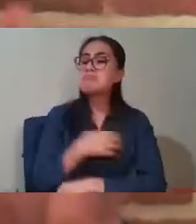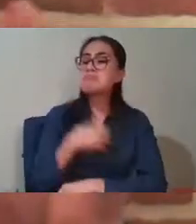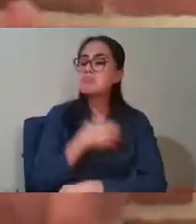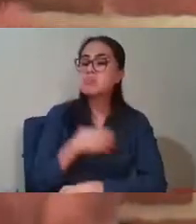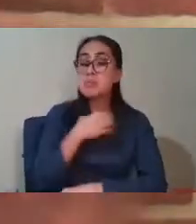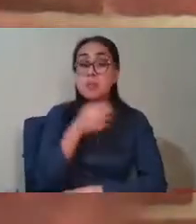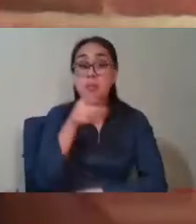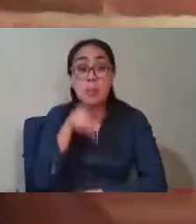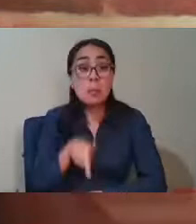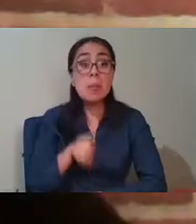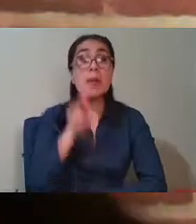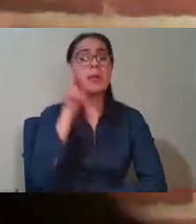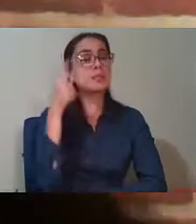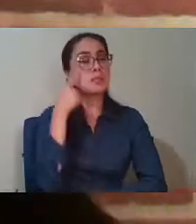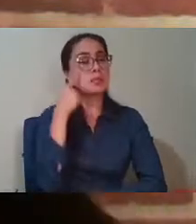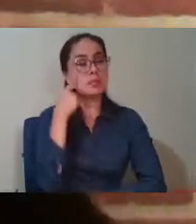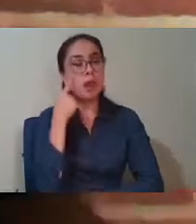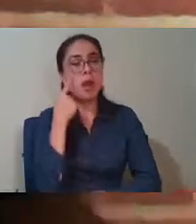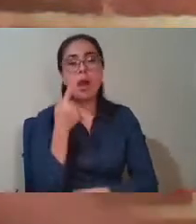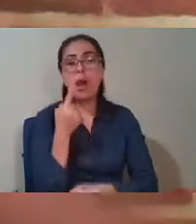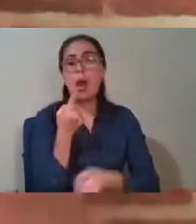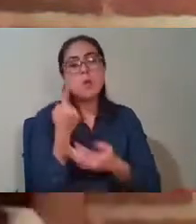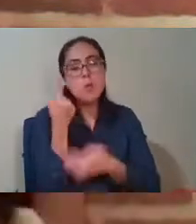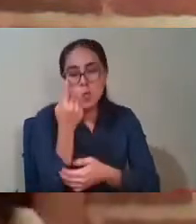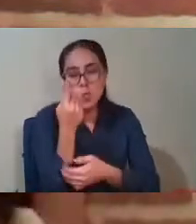tiene muy conmovido.